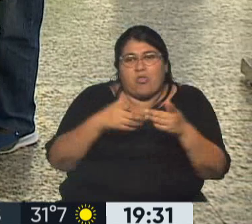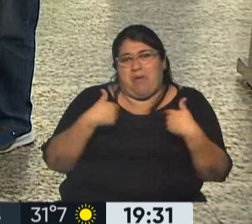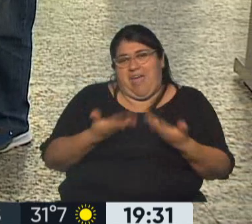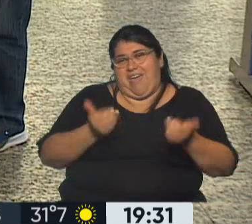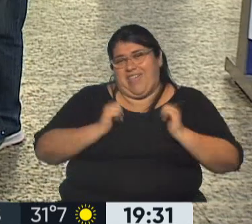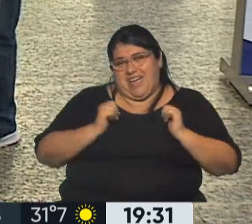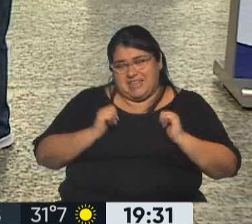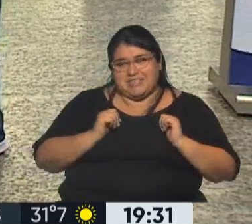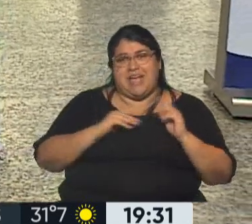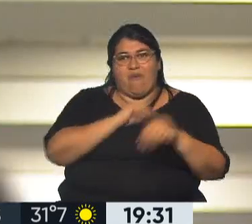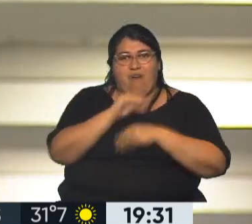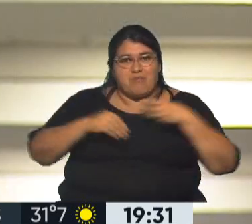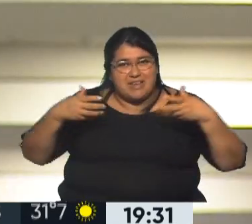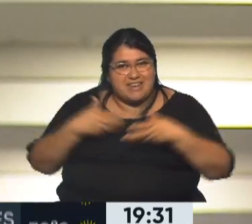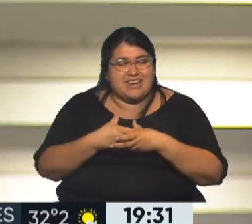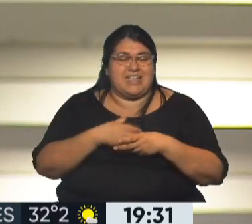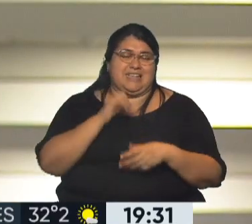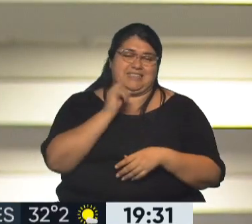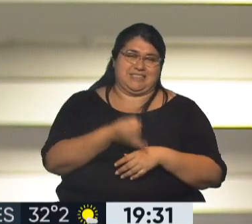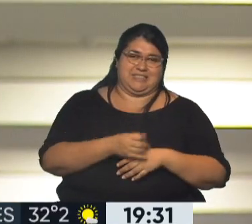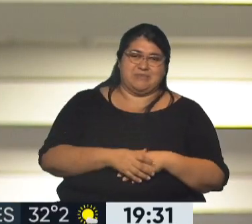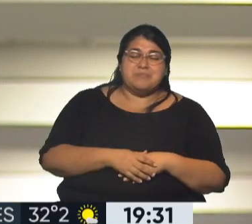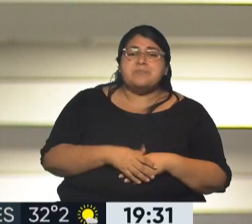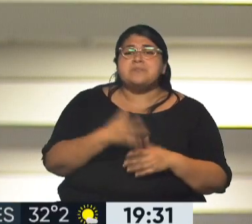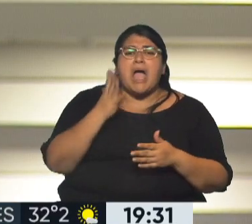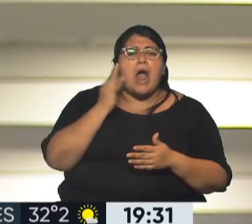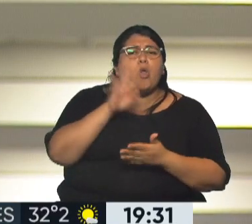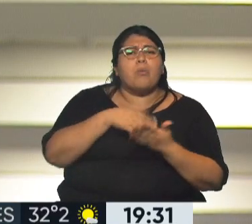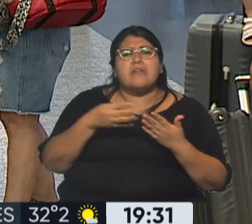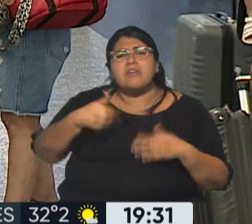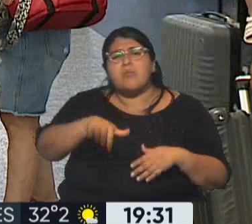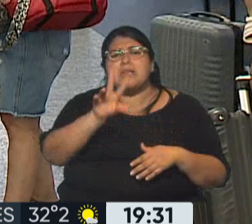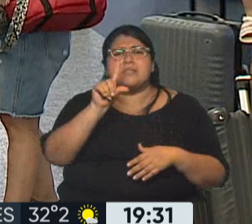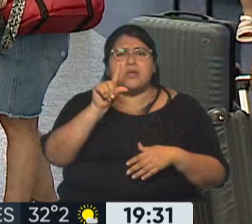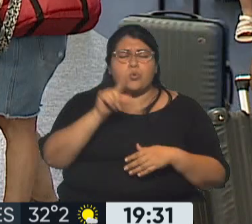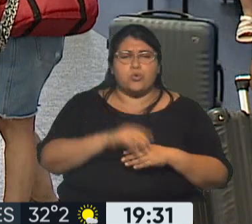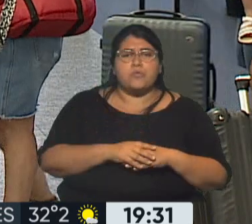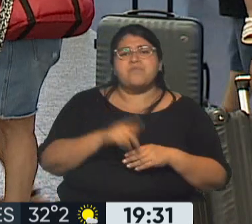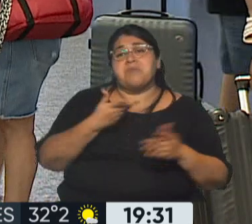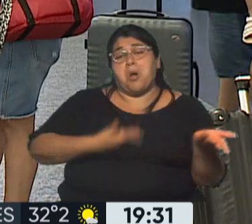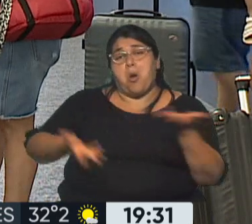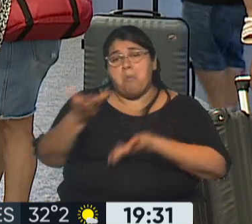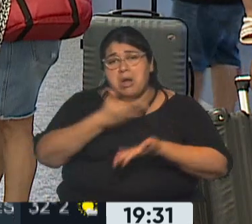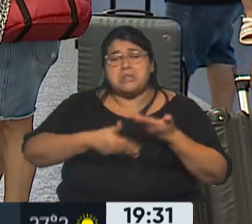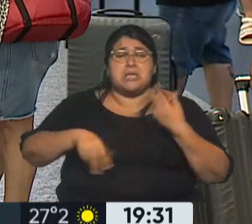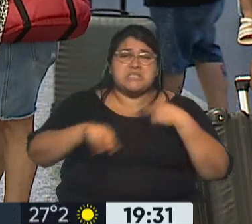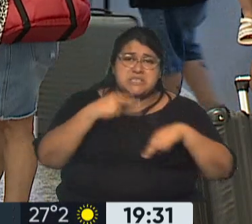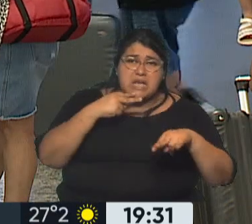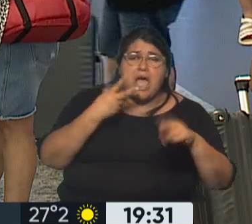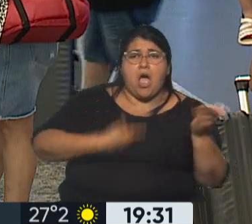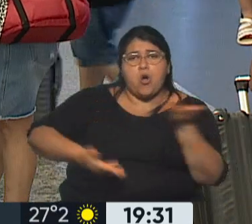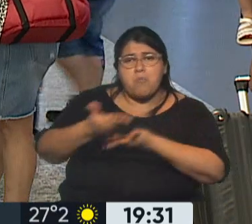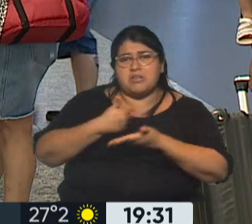descansar y estar en familia. Exactamente, así es. ¿Tienes Así. algo planeado para el 31? Sí, compartir, salir a cenar, compartir